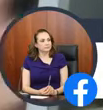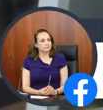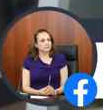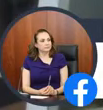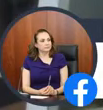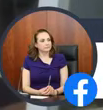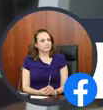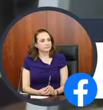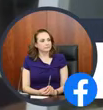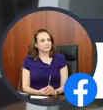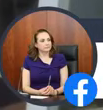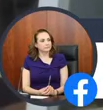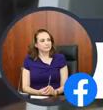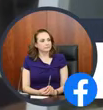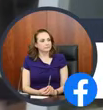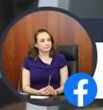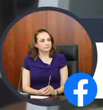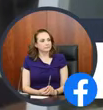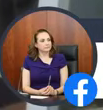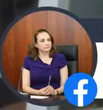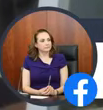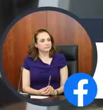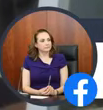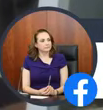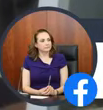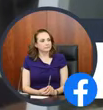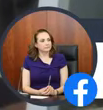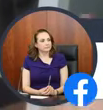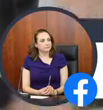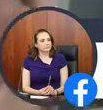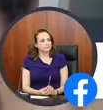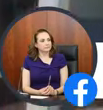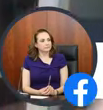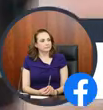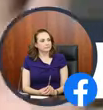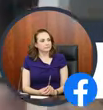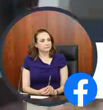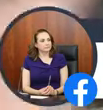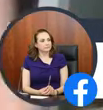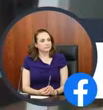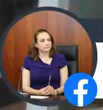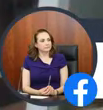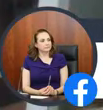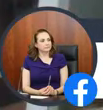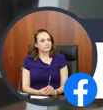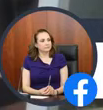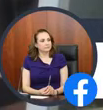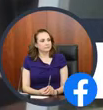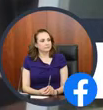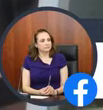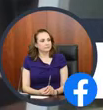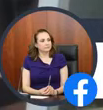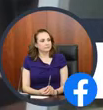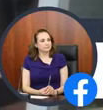que se puede llegar lo digo de verdad porque yo me encuentro dentro de este grupo de personas que no tiene